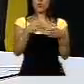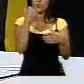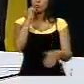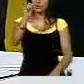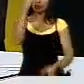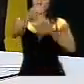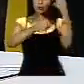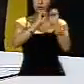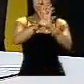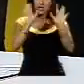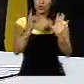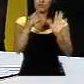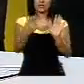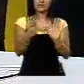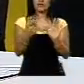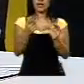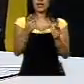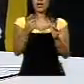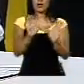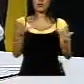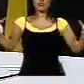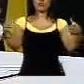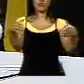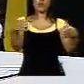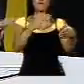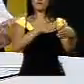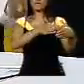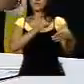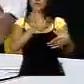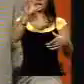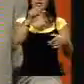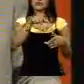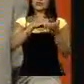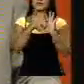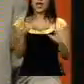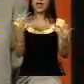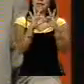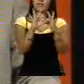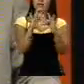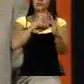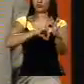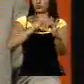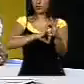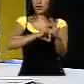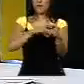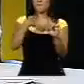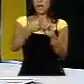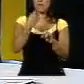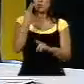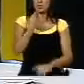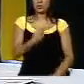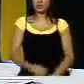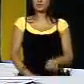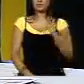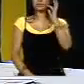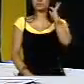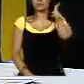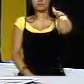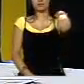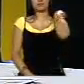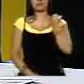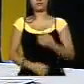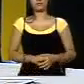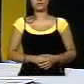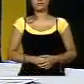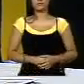es solo una alianza de partidos, es una alianza social. Dentro de esa alianza social y política está la alianza de los partidos